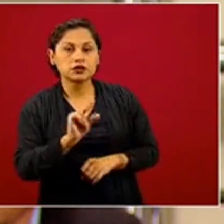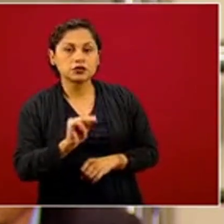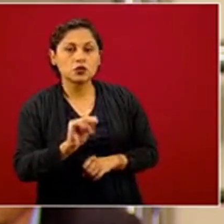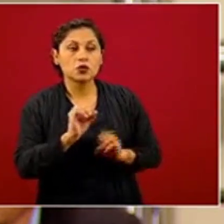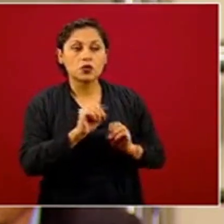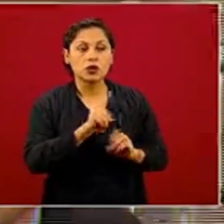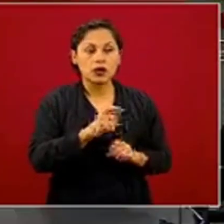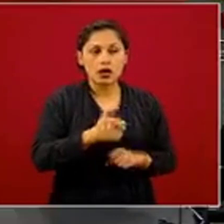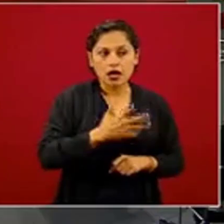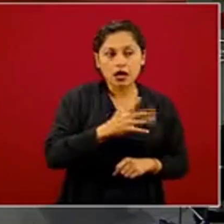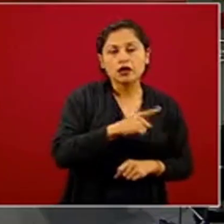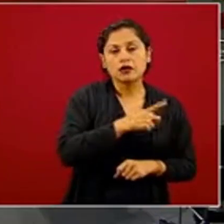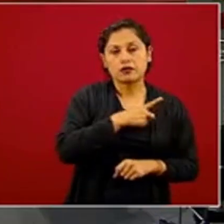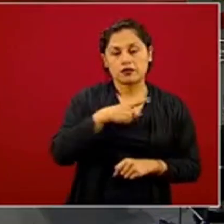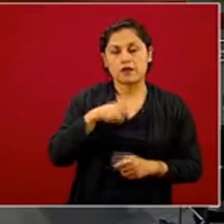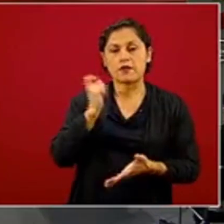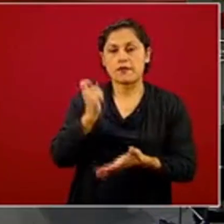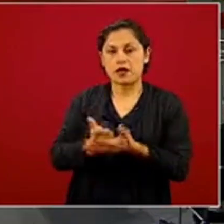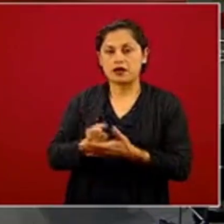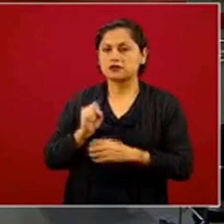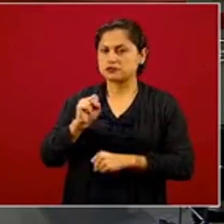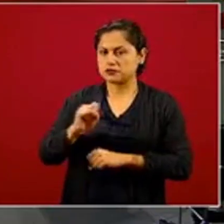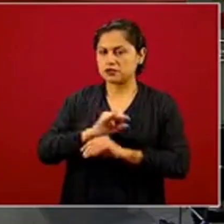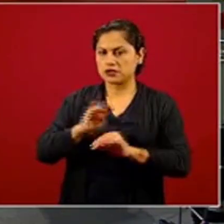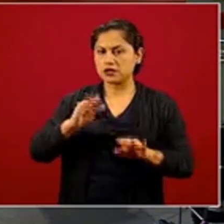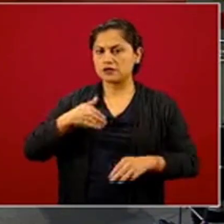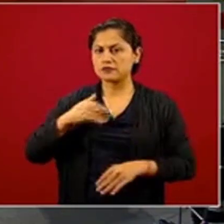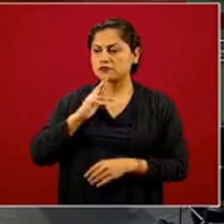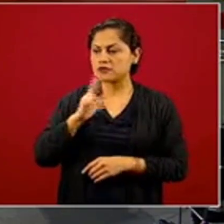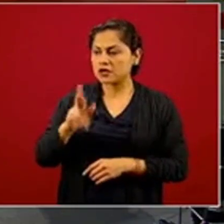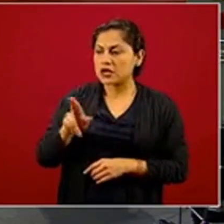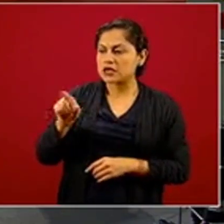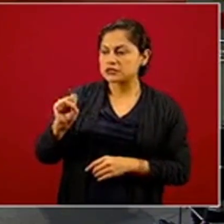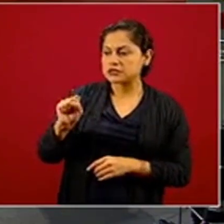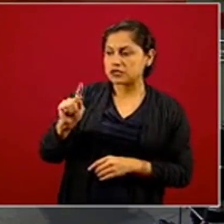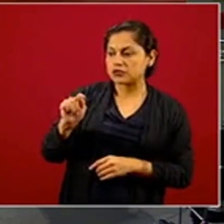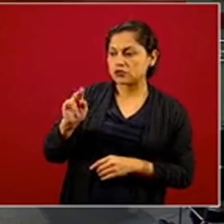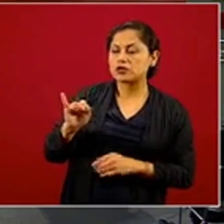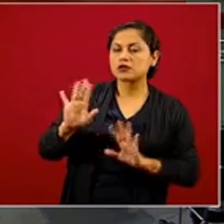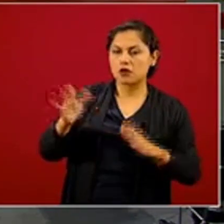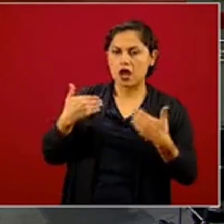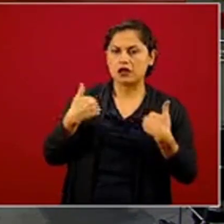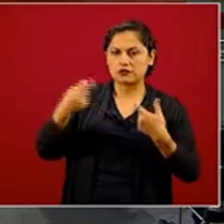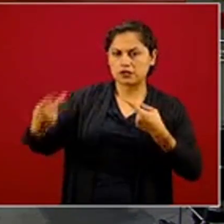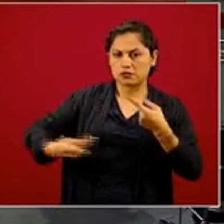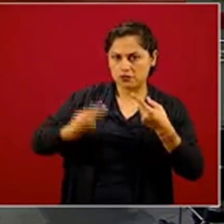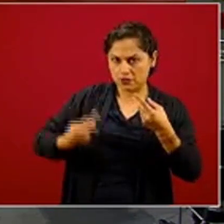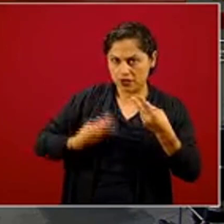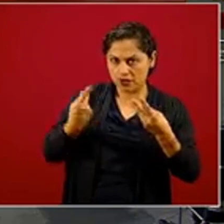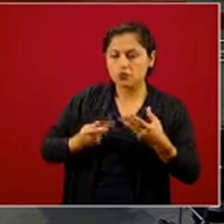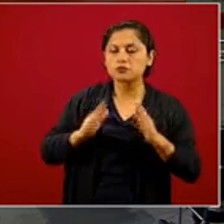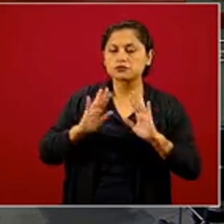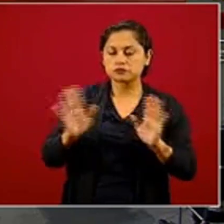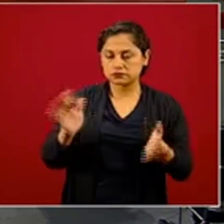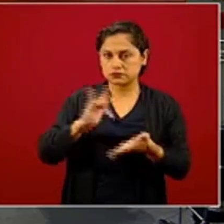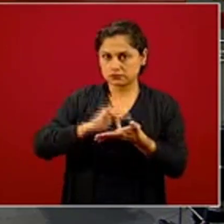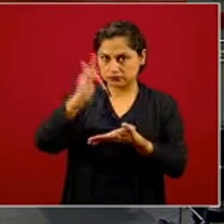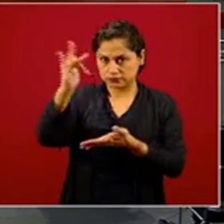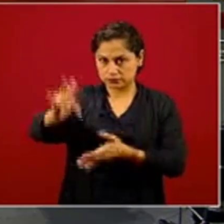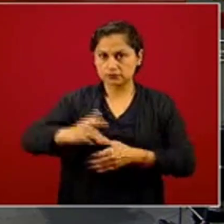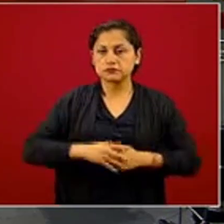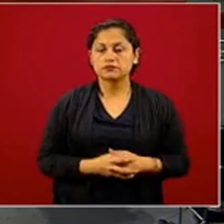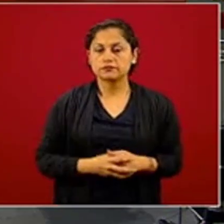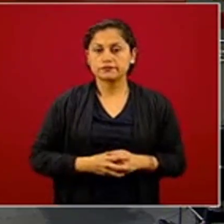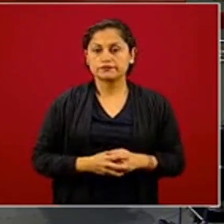Por favor, doctor, muchísimas gracias. Con mucho gusto, gracias, Saturnino, comprendo sus preguntas y también las aprecio, que nos